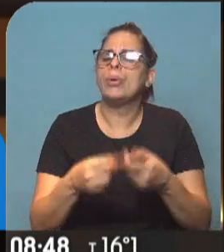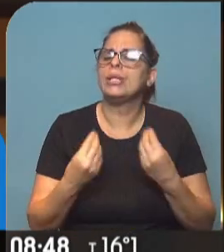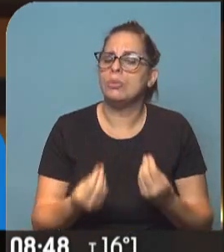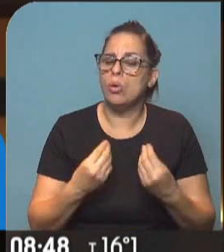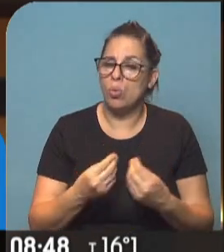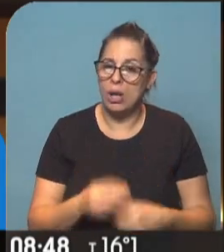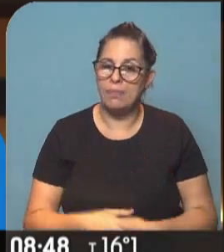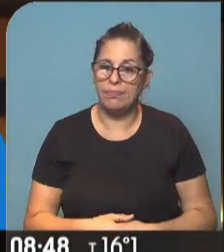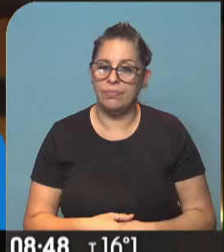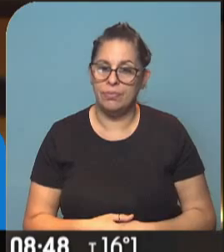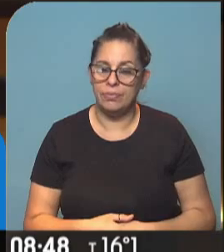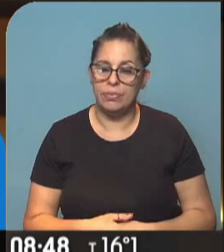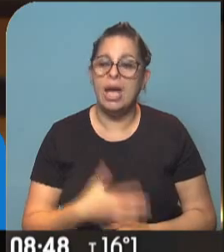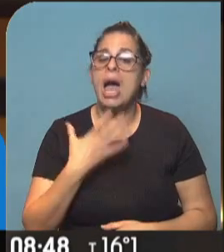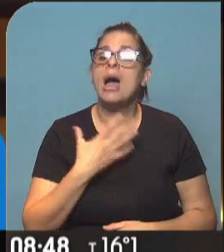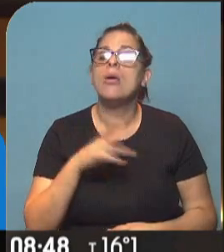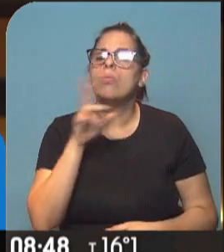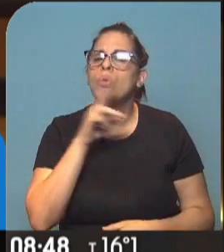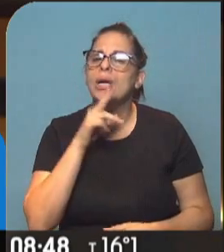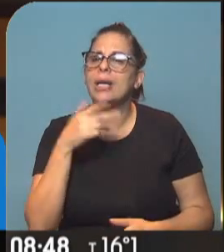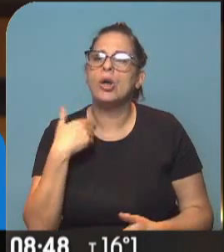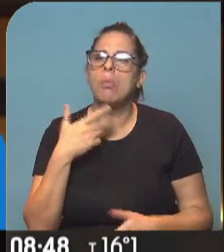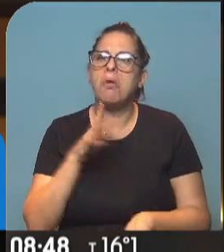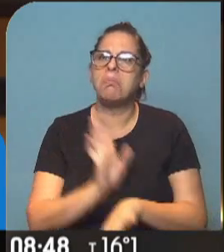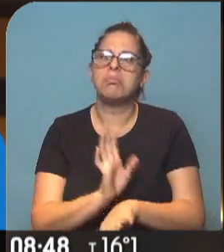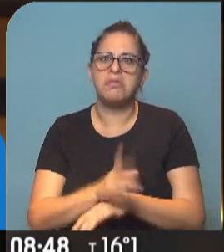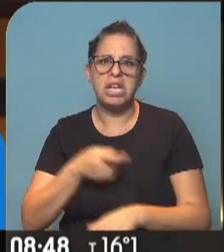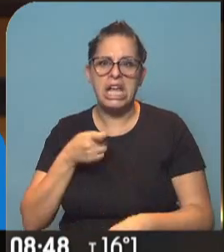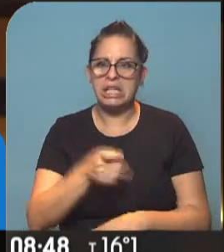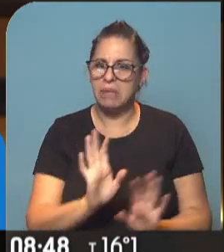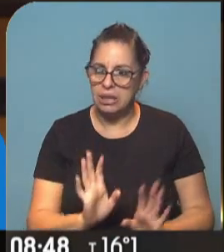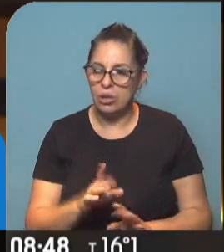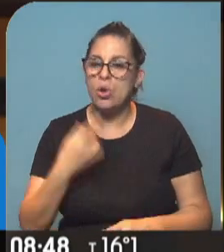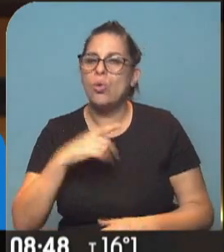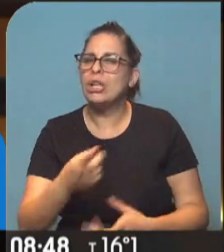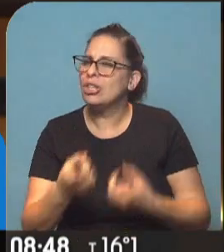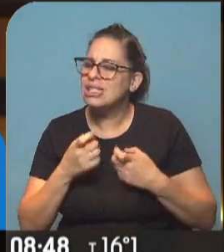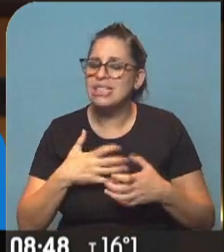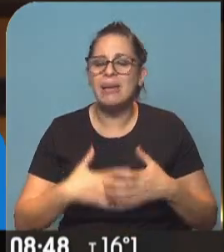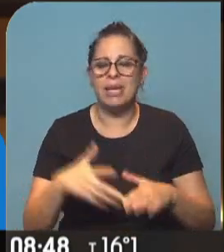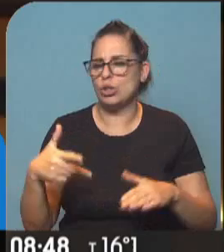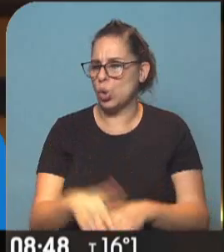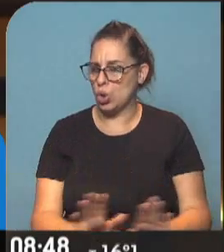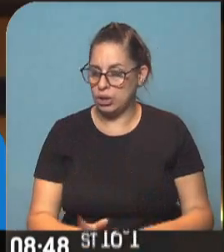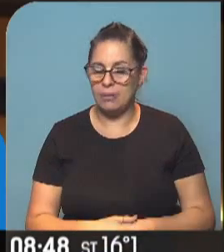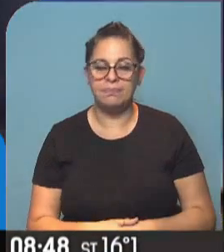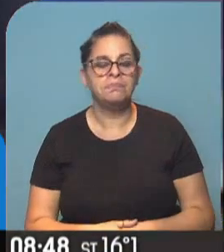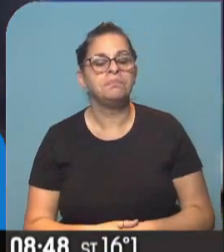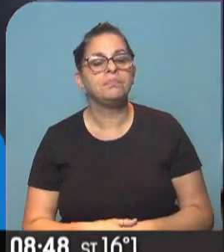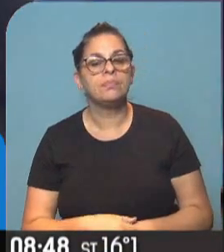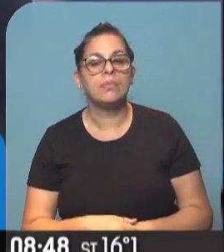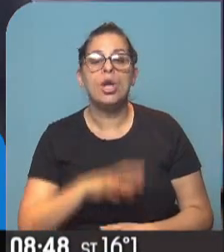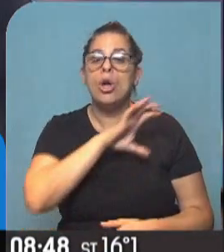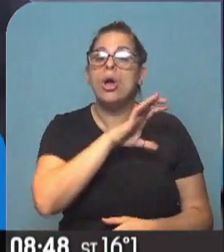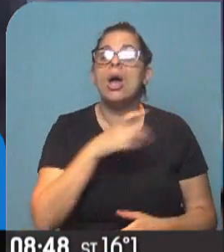descriminalización de la mujer cuando tiene la necesidad de interrumpir su embarazo diputada las